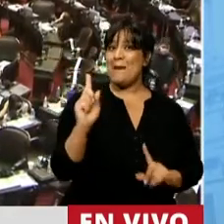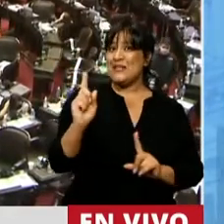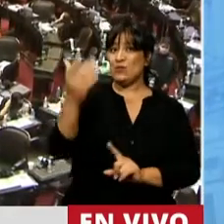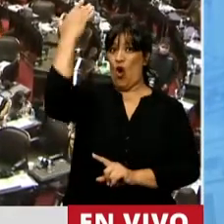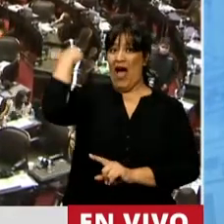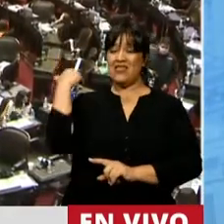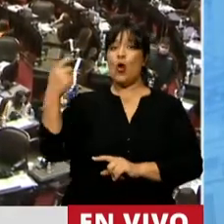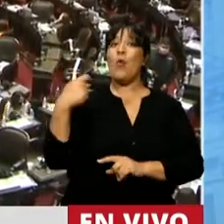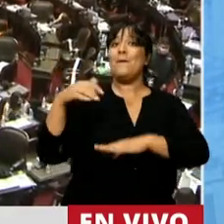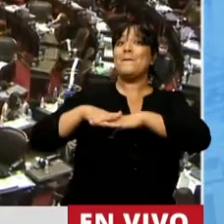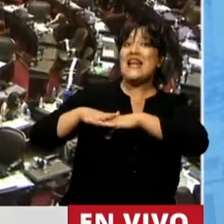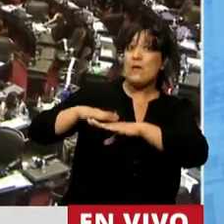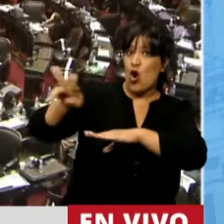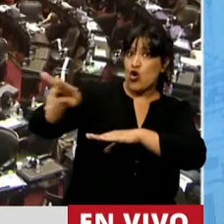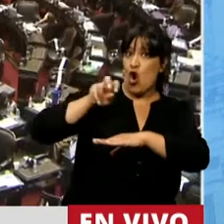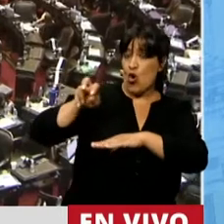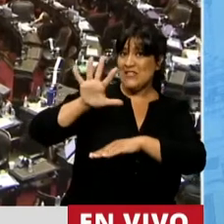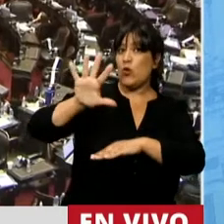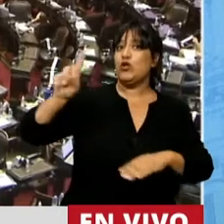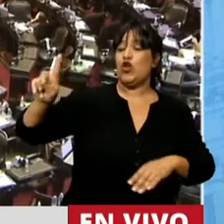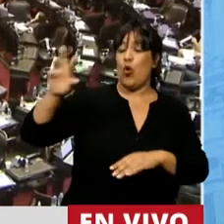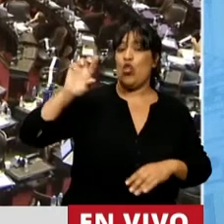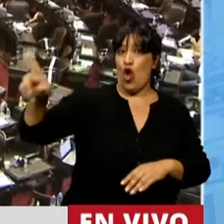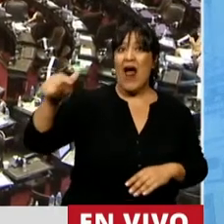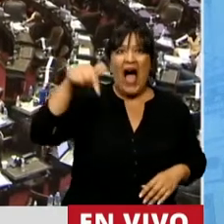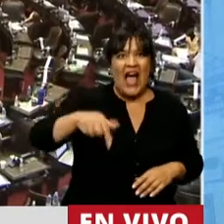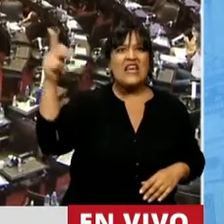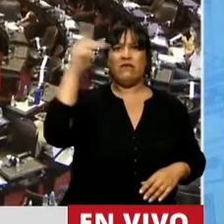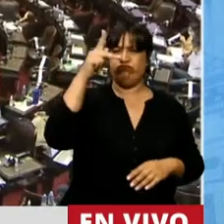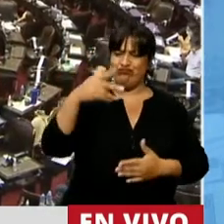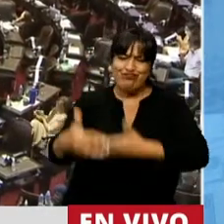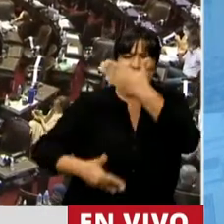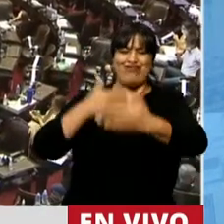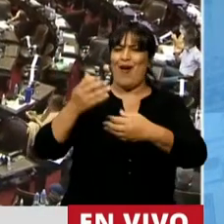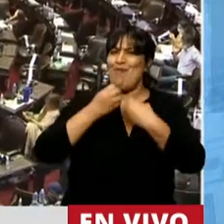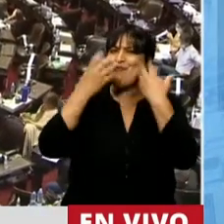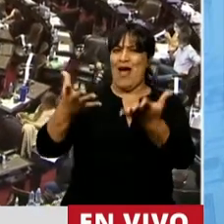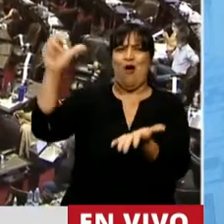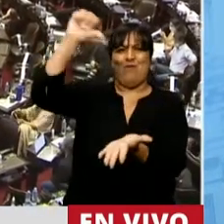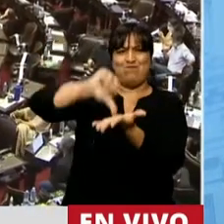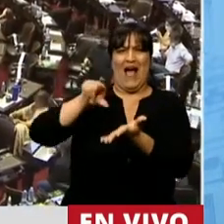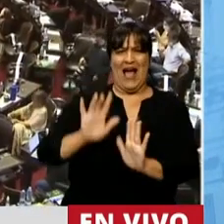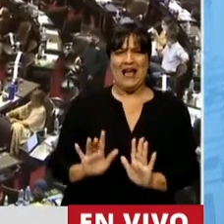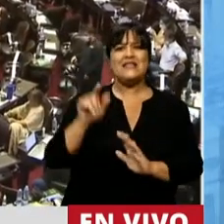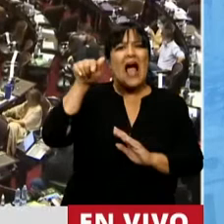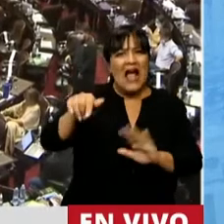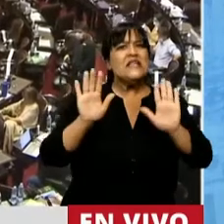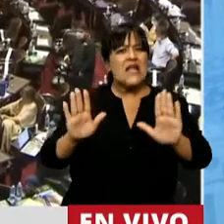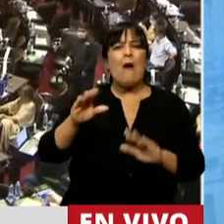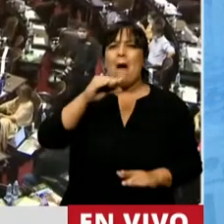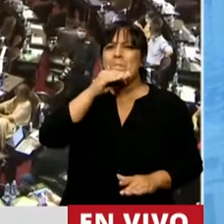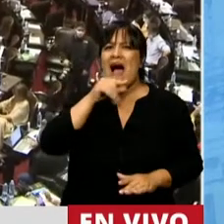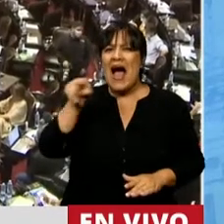mínima y director puso a reconstruir el país y entre esa reconstrucción estaba sergio massa